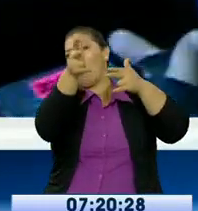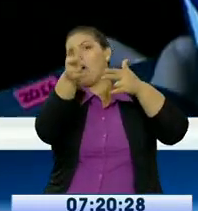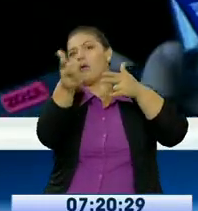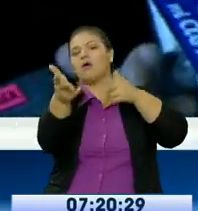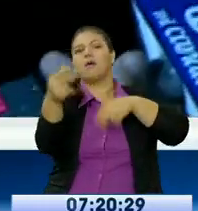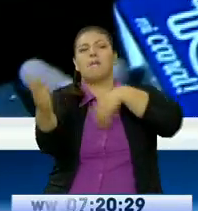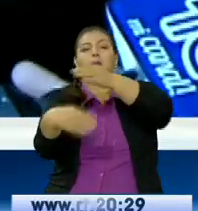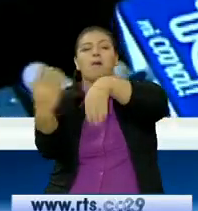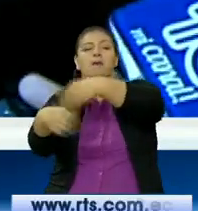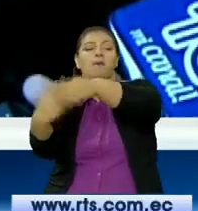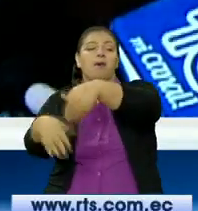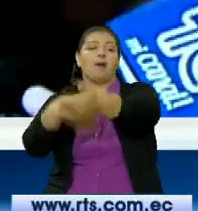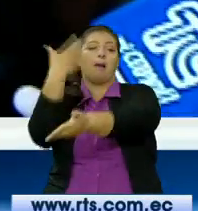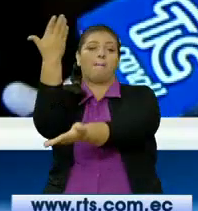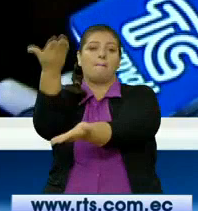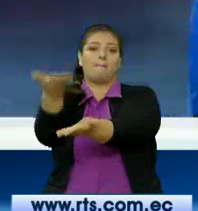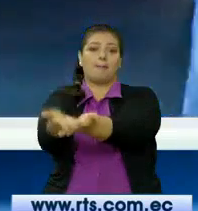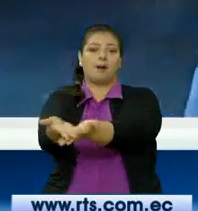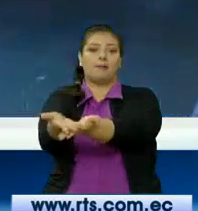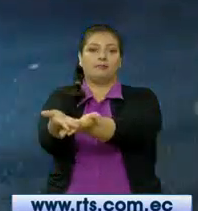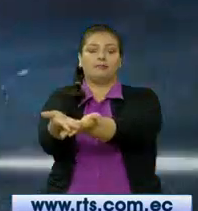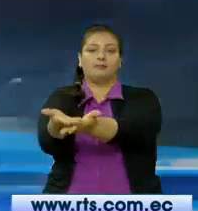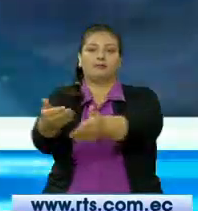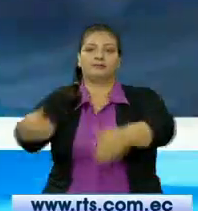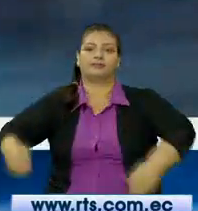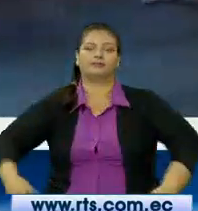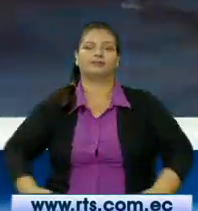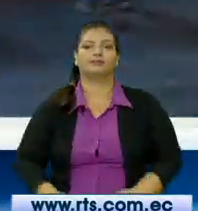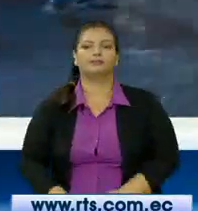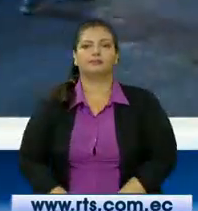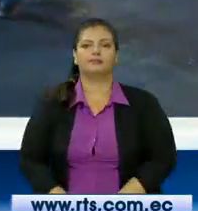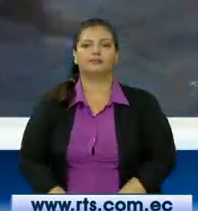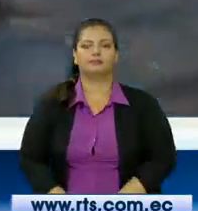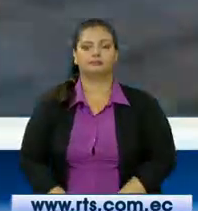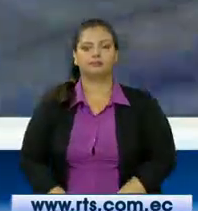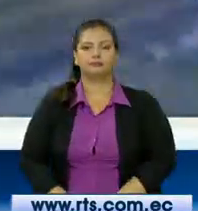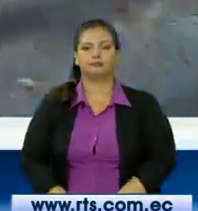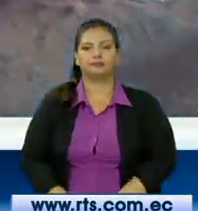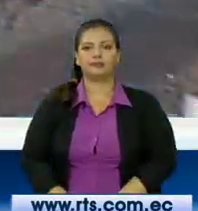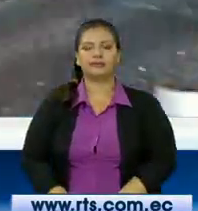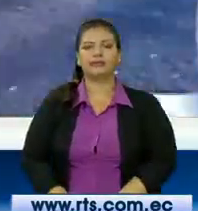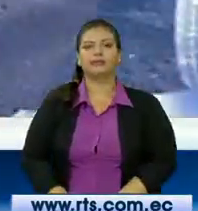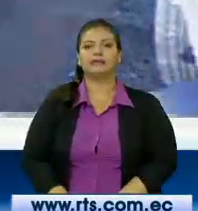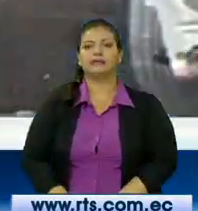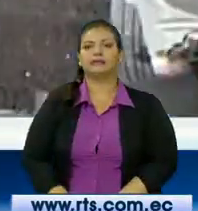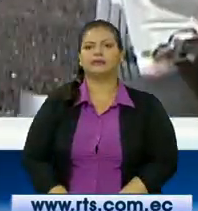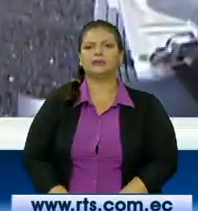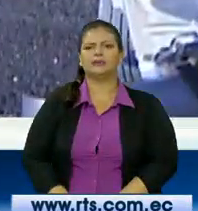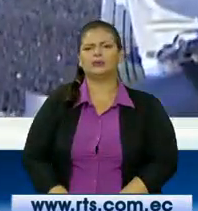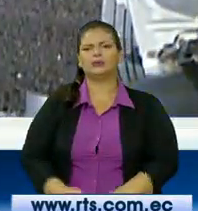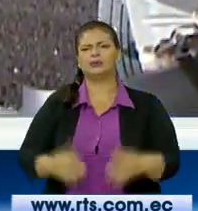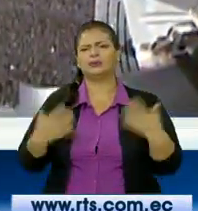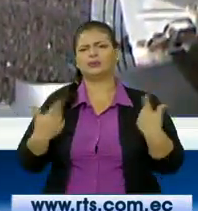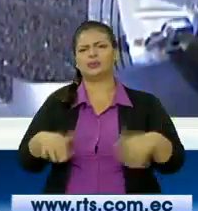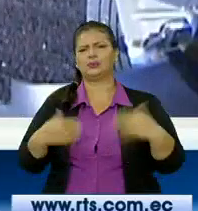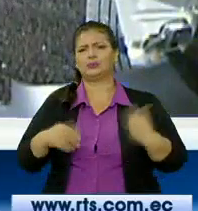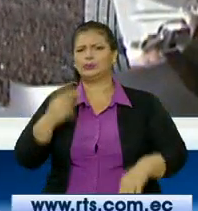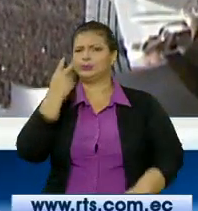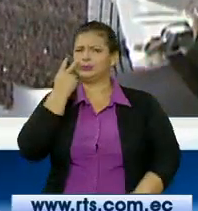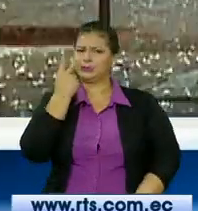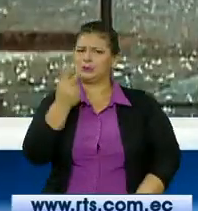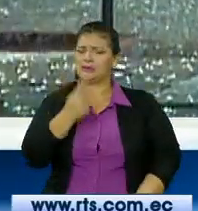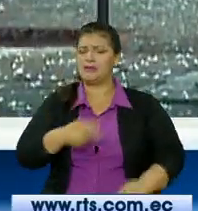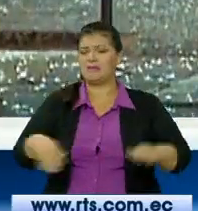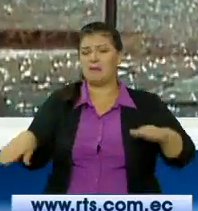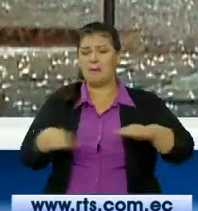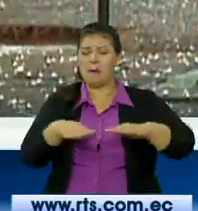vuelta en campana y ¡prop! Se estrelló. Producto del impacto, uno de los carros dio varias vueltas de